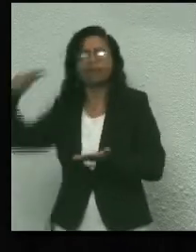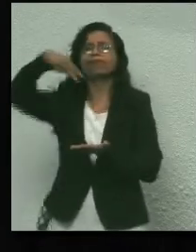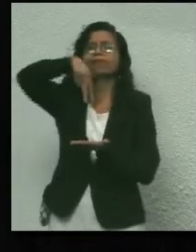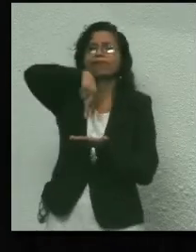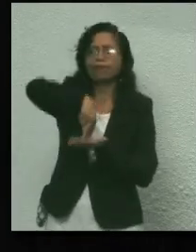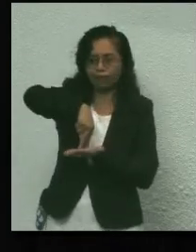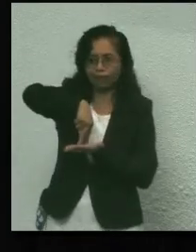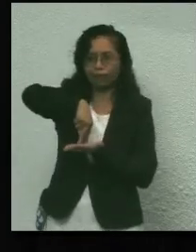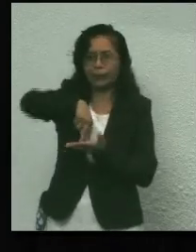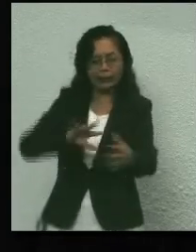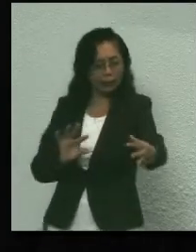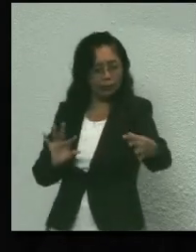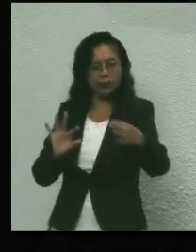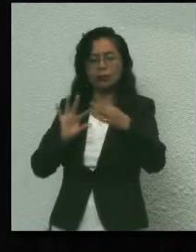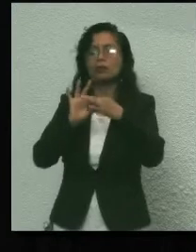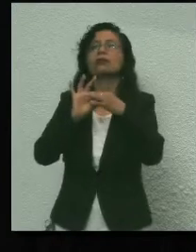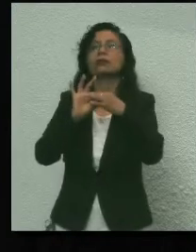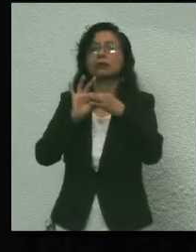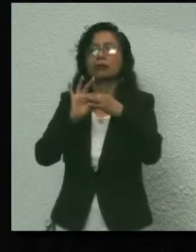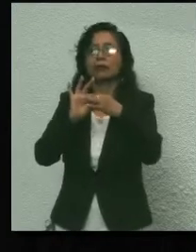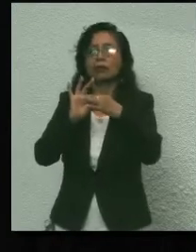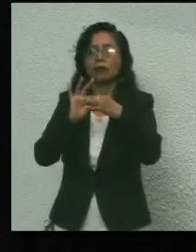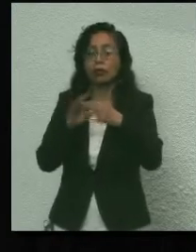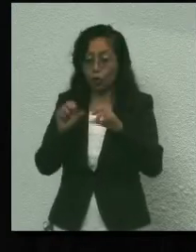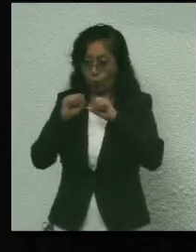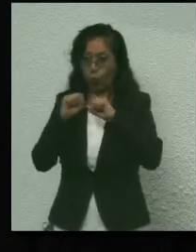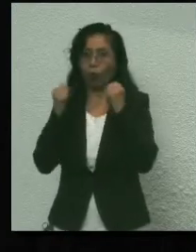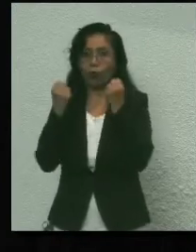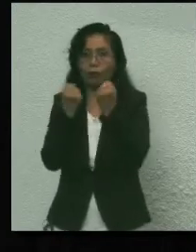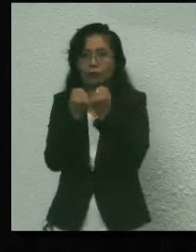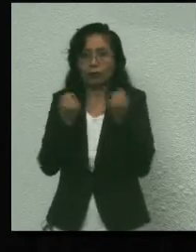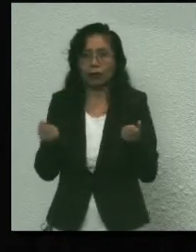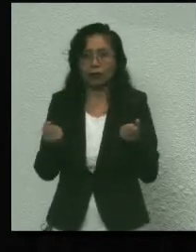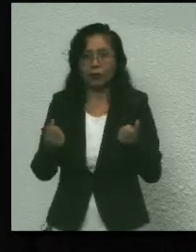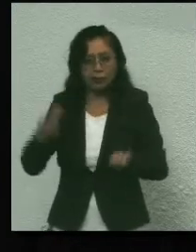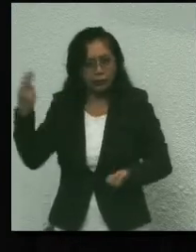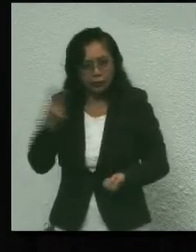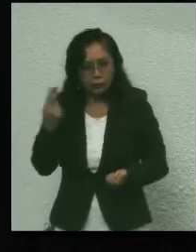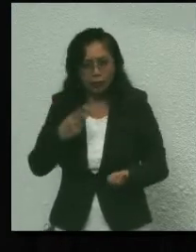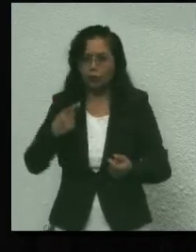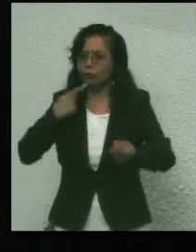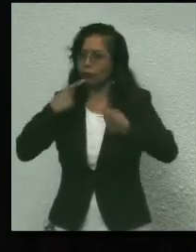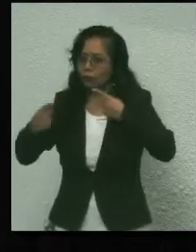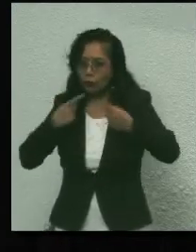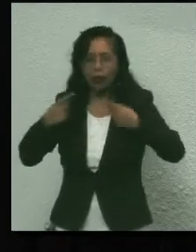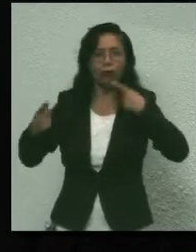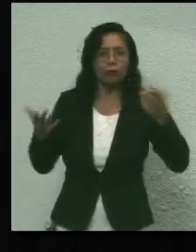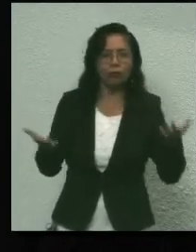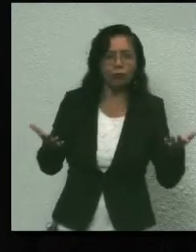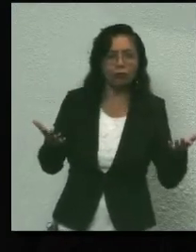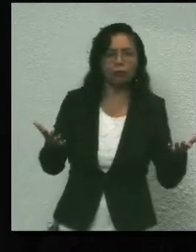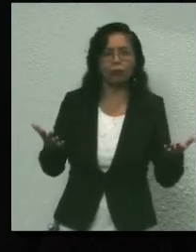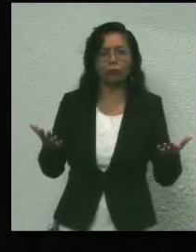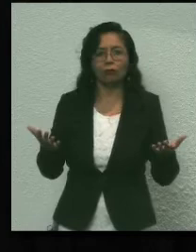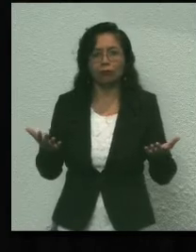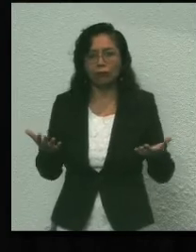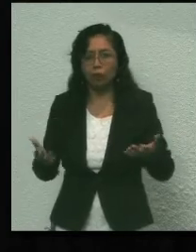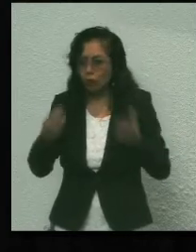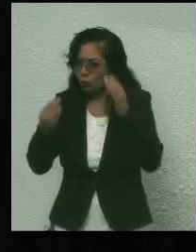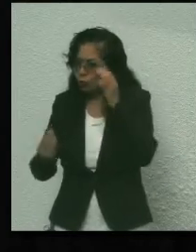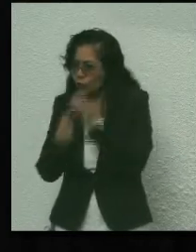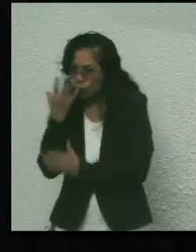banderas de reconciliación con la gente y con la sociedad. Necesitamos diálogo, deliberación,